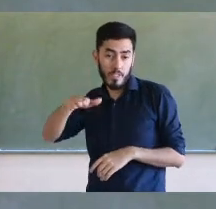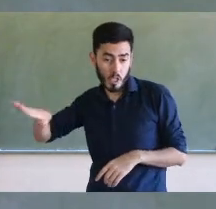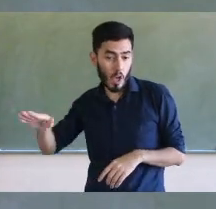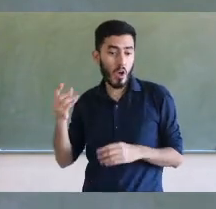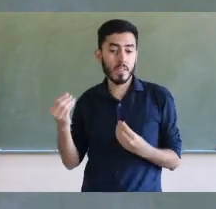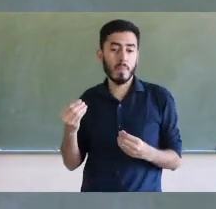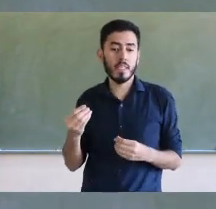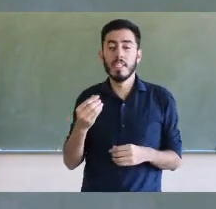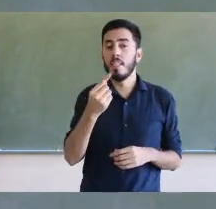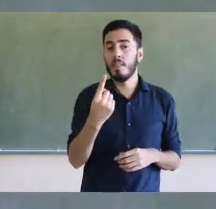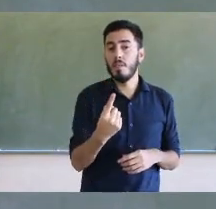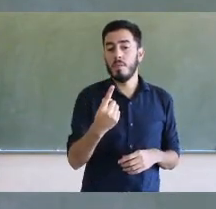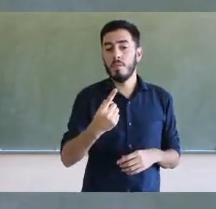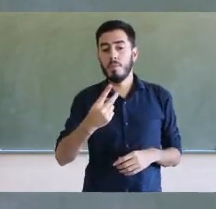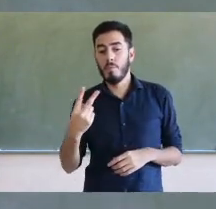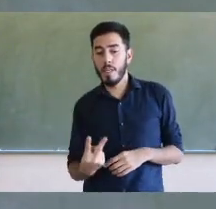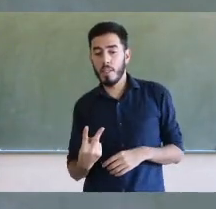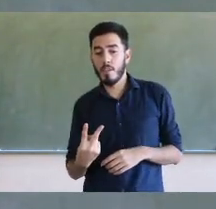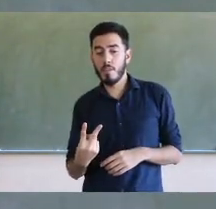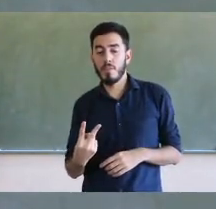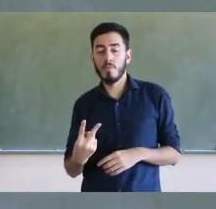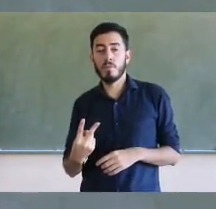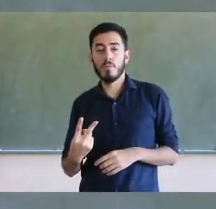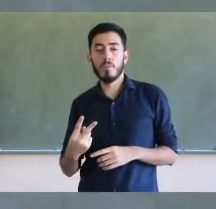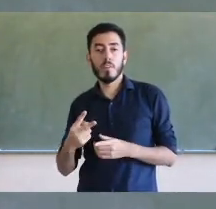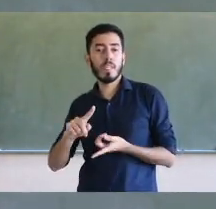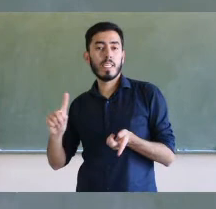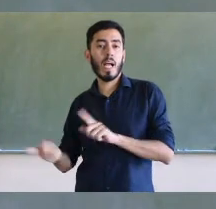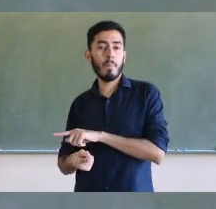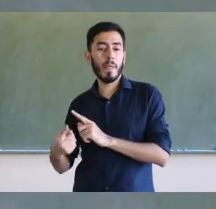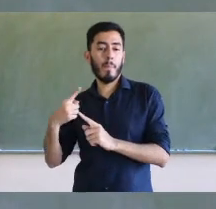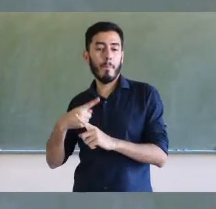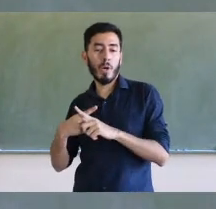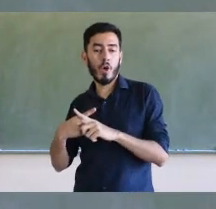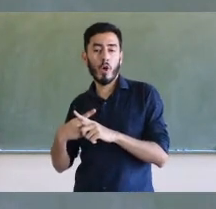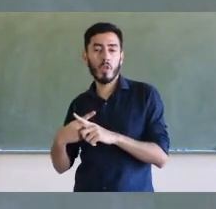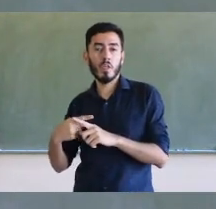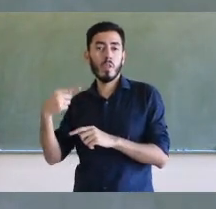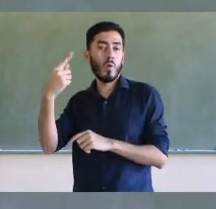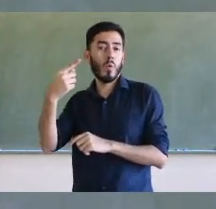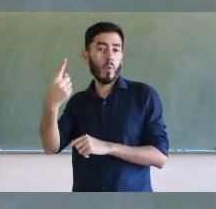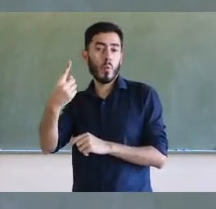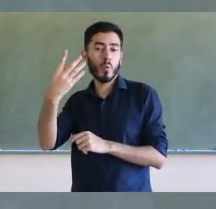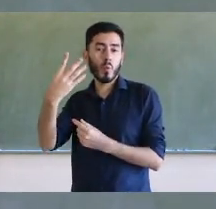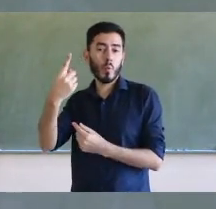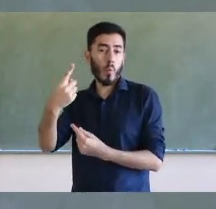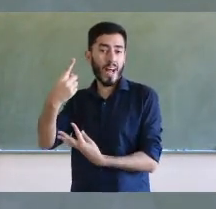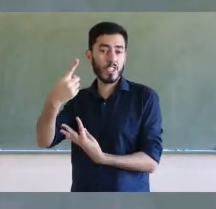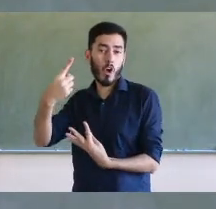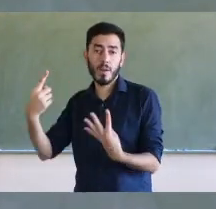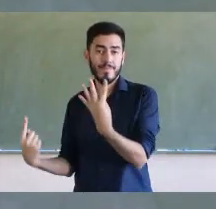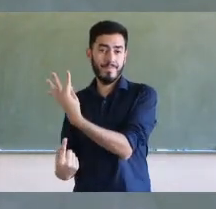pasa? La primera se copia como está y la segunda se invierte. Por lo tanto me queda 4 sobre 1.